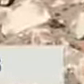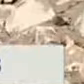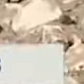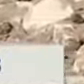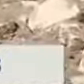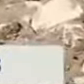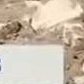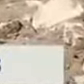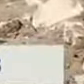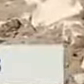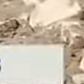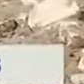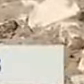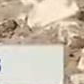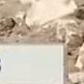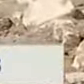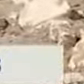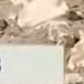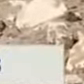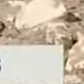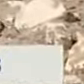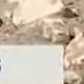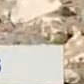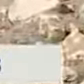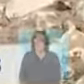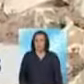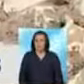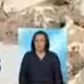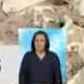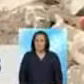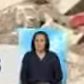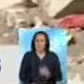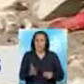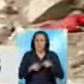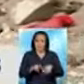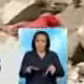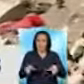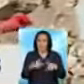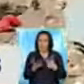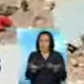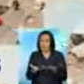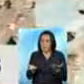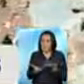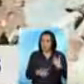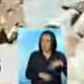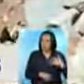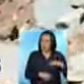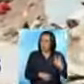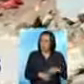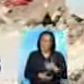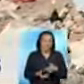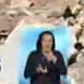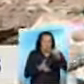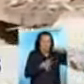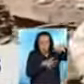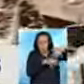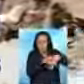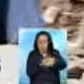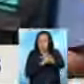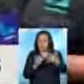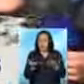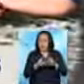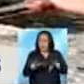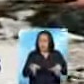soporta tres columnas nada más. Precisamente esta es la quebrada en donde cayó todo el huaico y comenzó